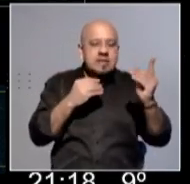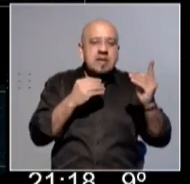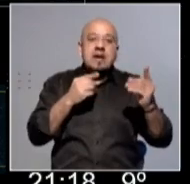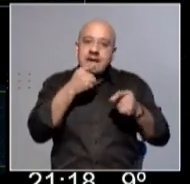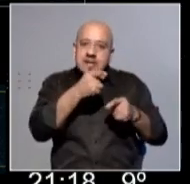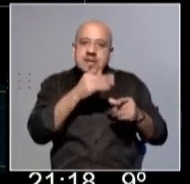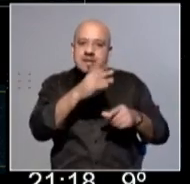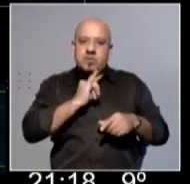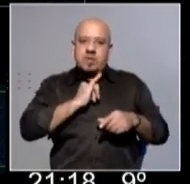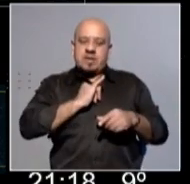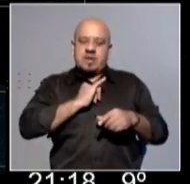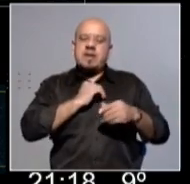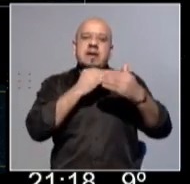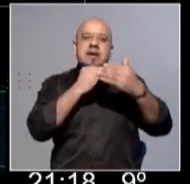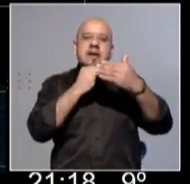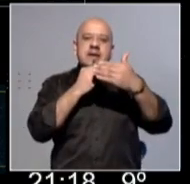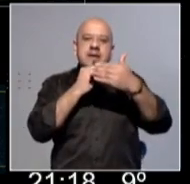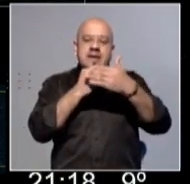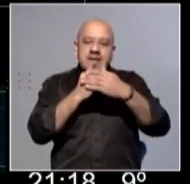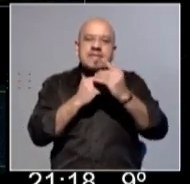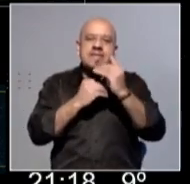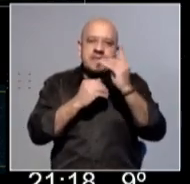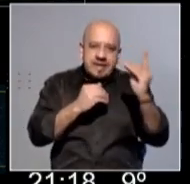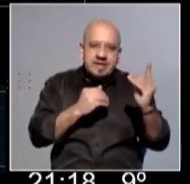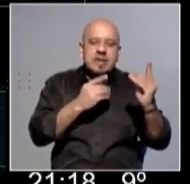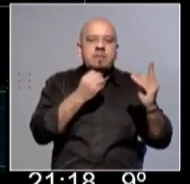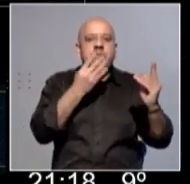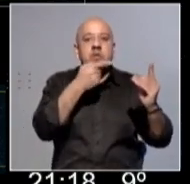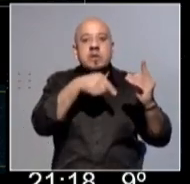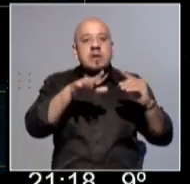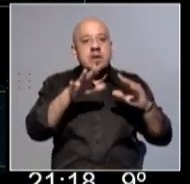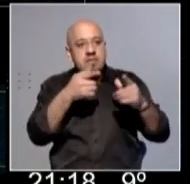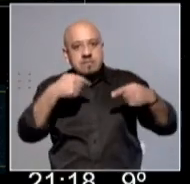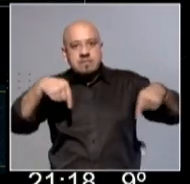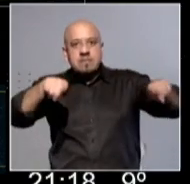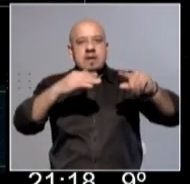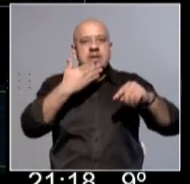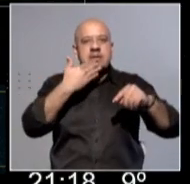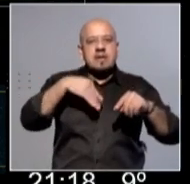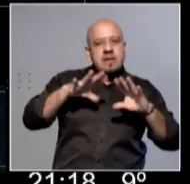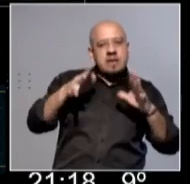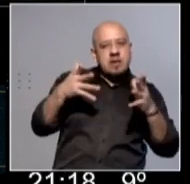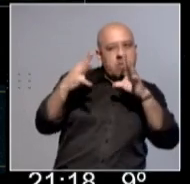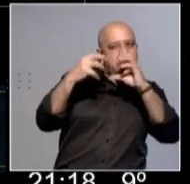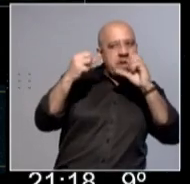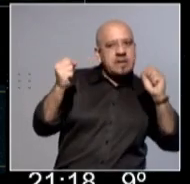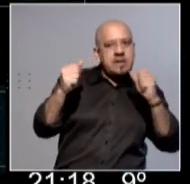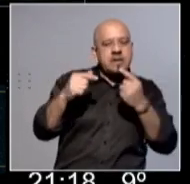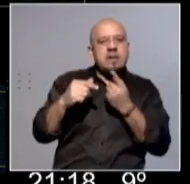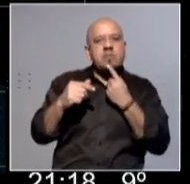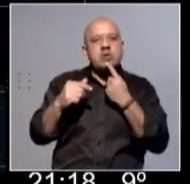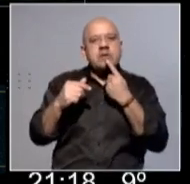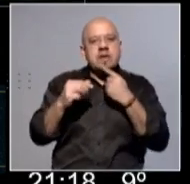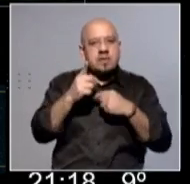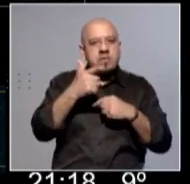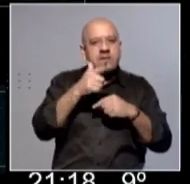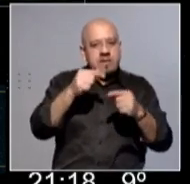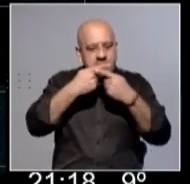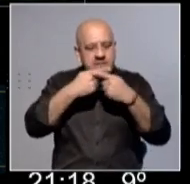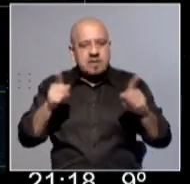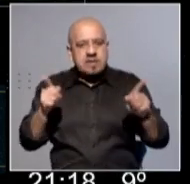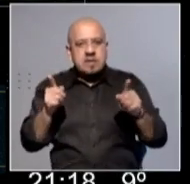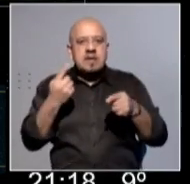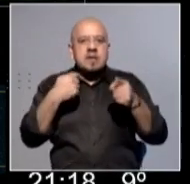porque asumían de alguna manera que la política no tenía diferencias ni tenía